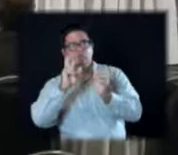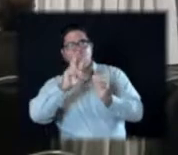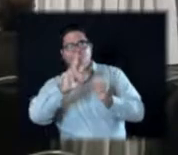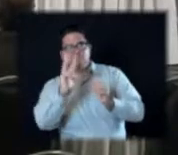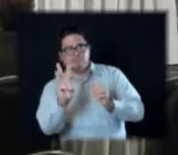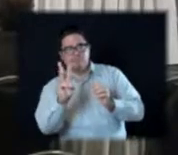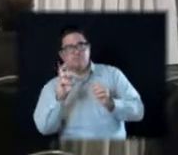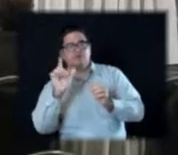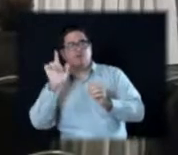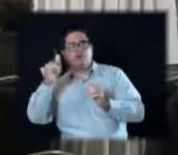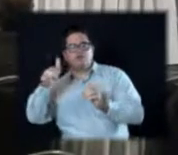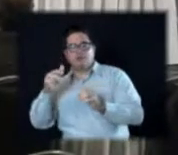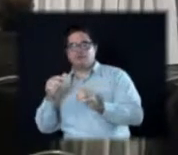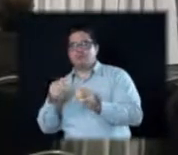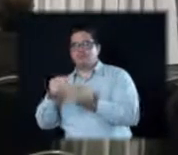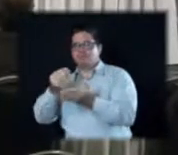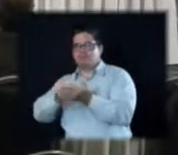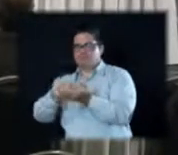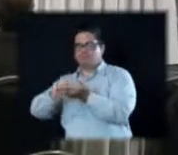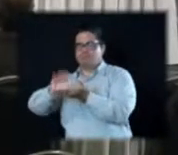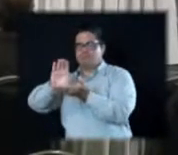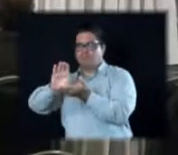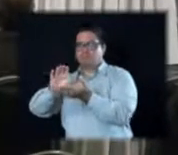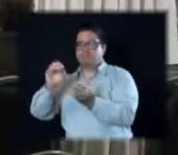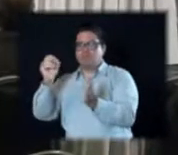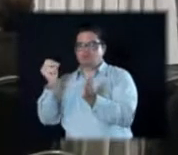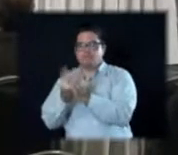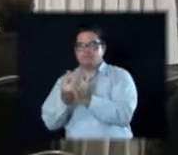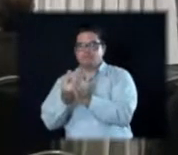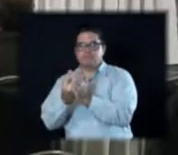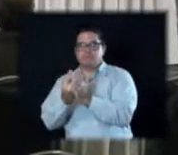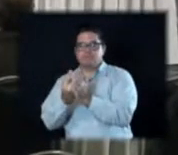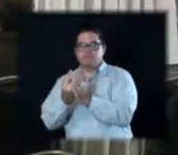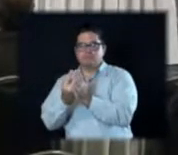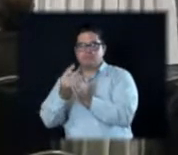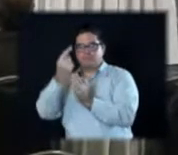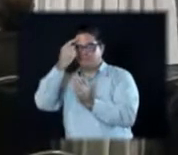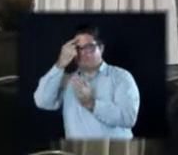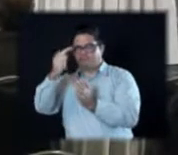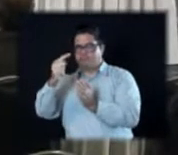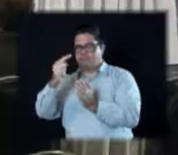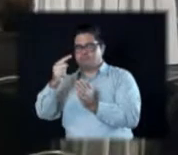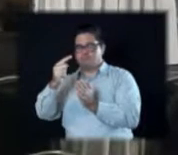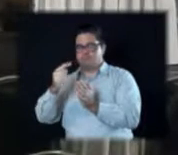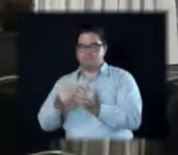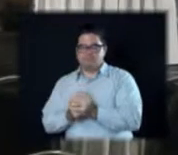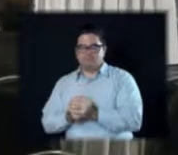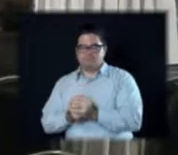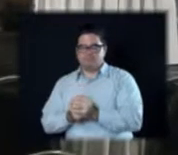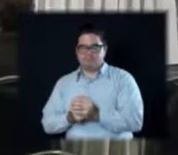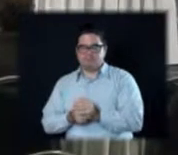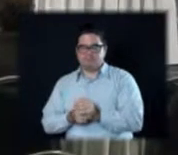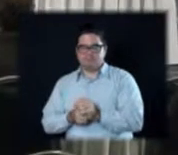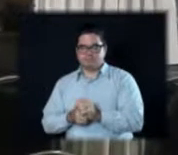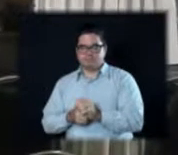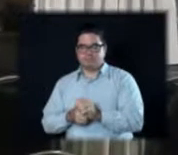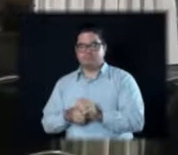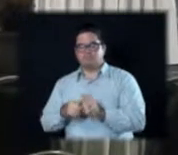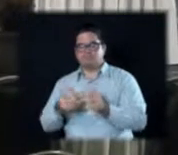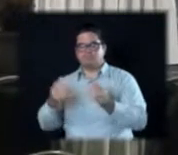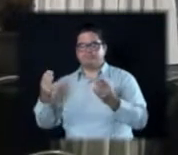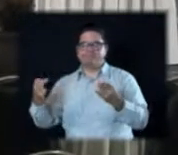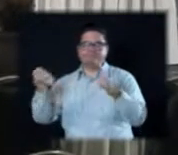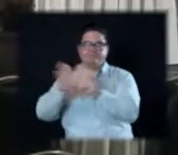y finalmente en el presupuesto consolidado que se aprobó usando...